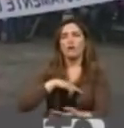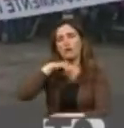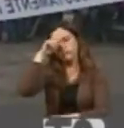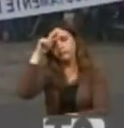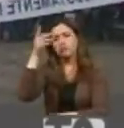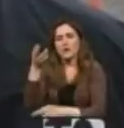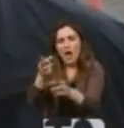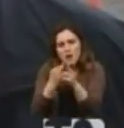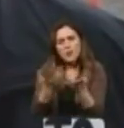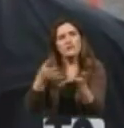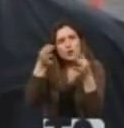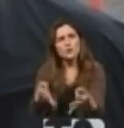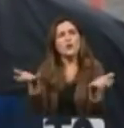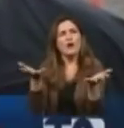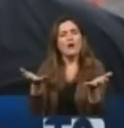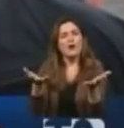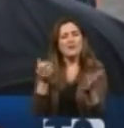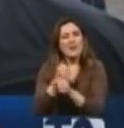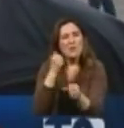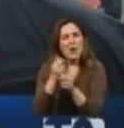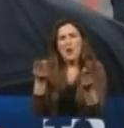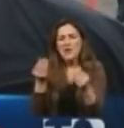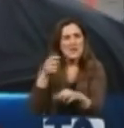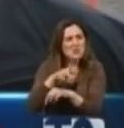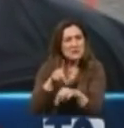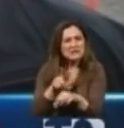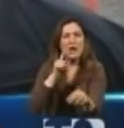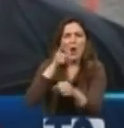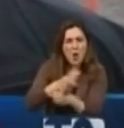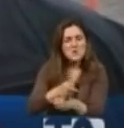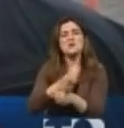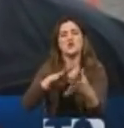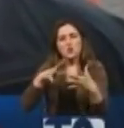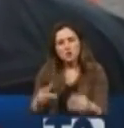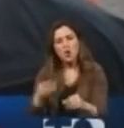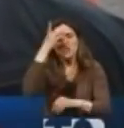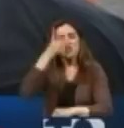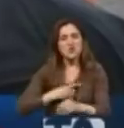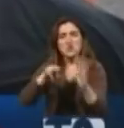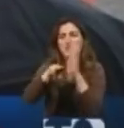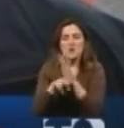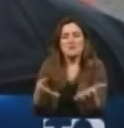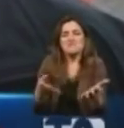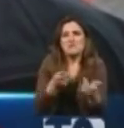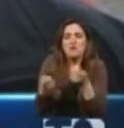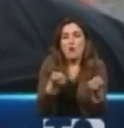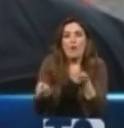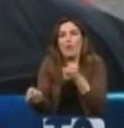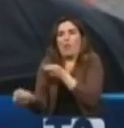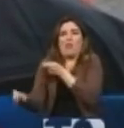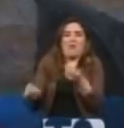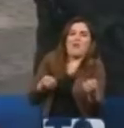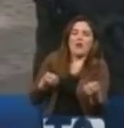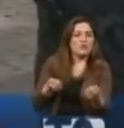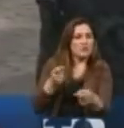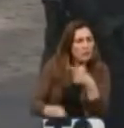respuestas concretas. Si no hay eficiencia, no hay decretos, no hay resoluciones, no hay normativa, se nos escapa de las manos lo que puedan hacer